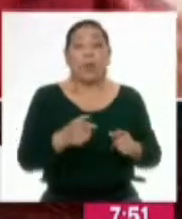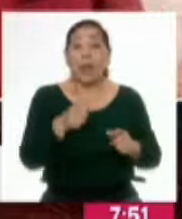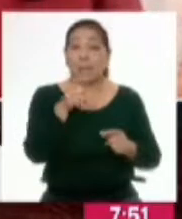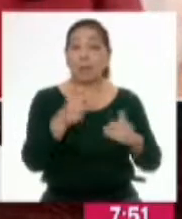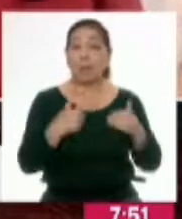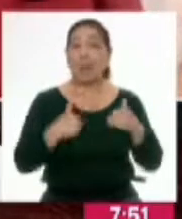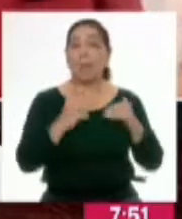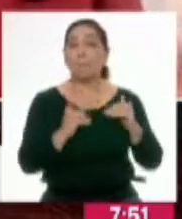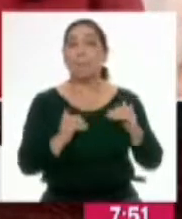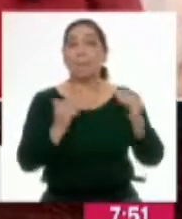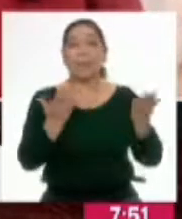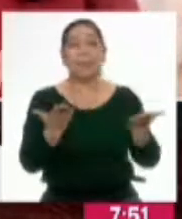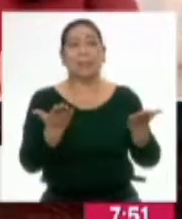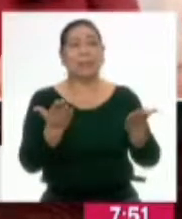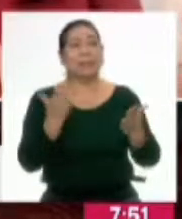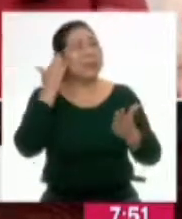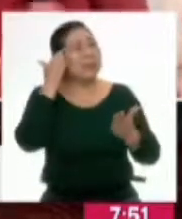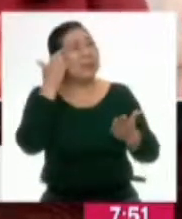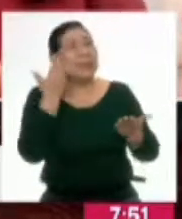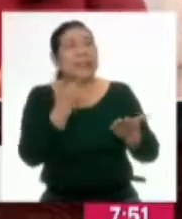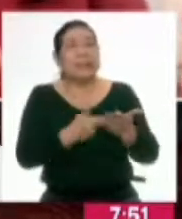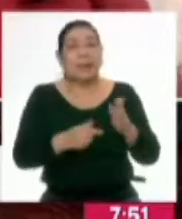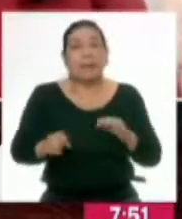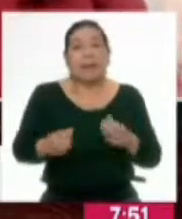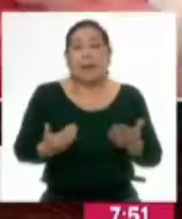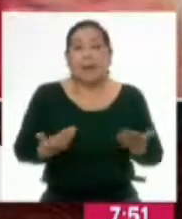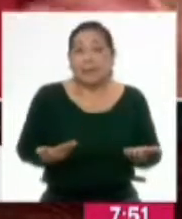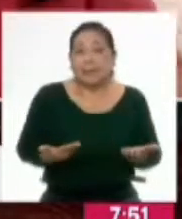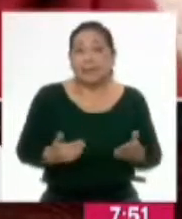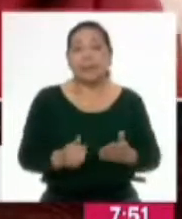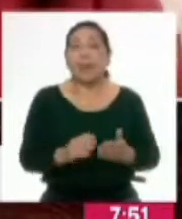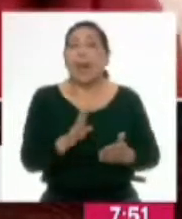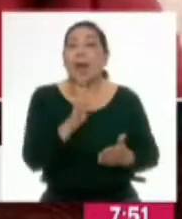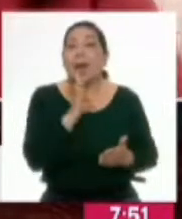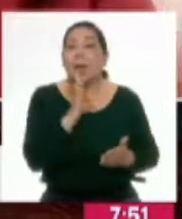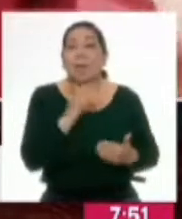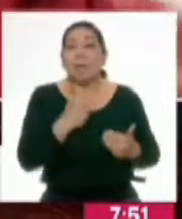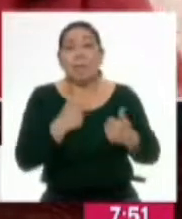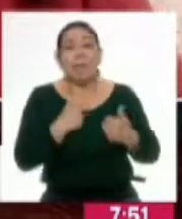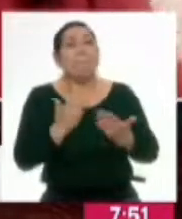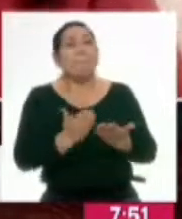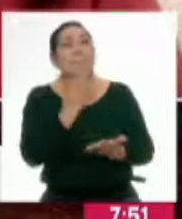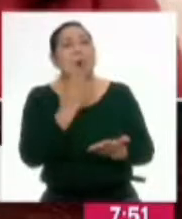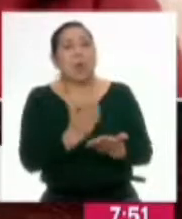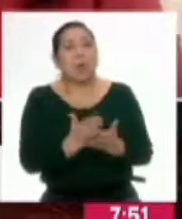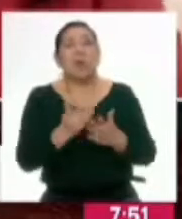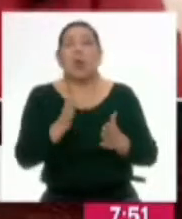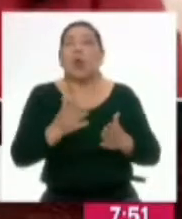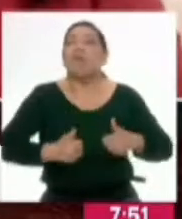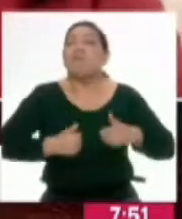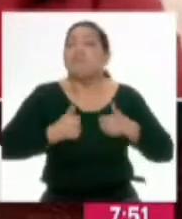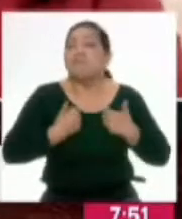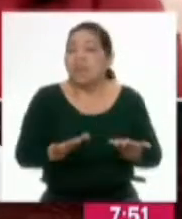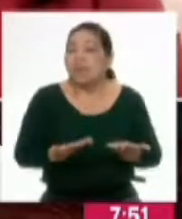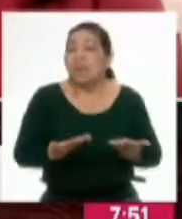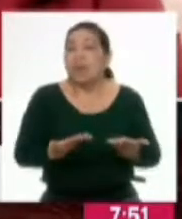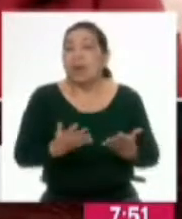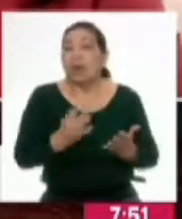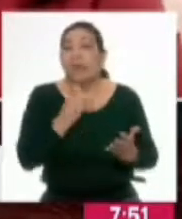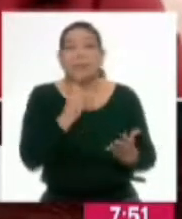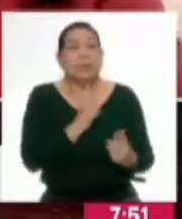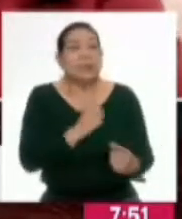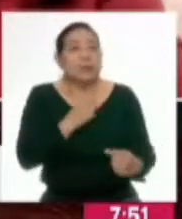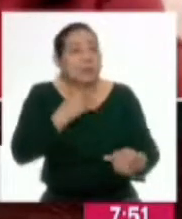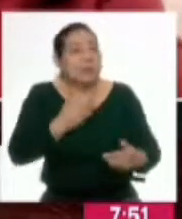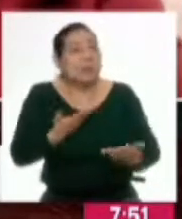adulto, al no saber gestionar y no saber, digamos, hablar de lo que está pasando, de lo que está viviendo, y no tener los